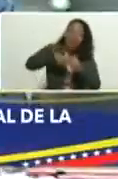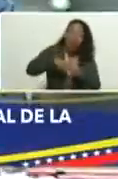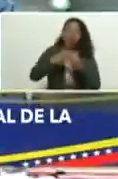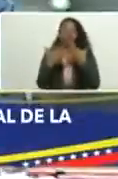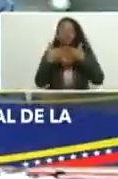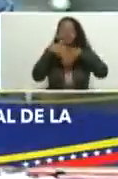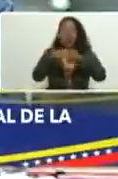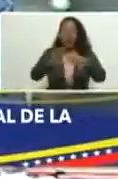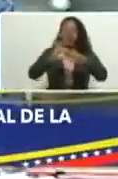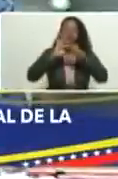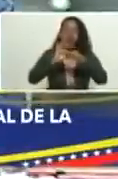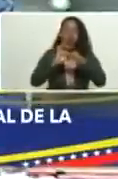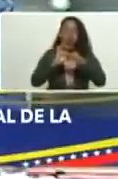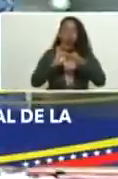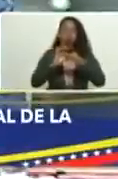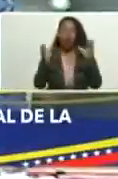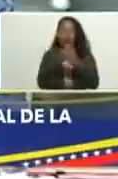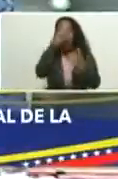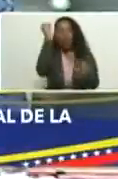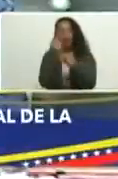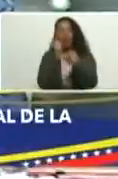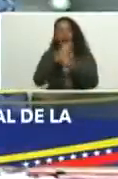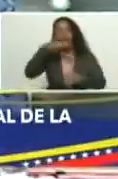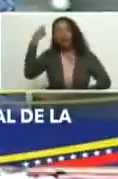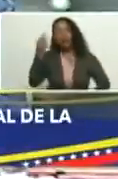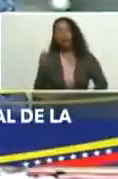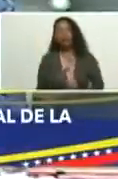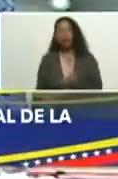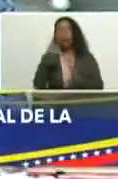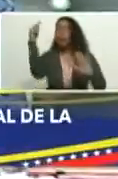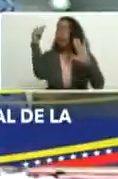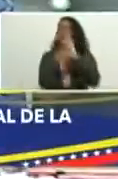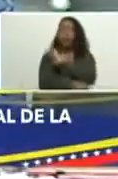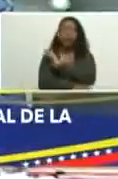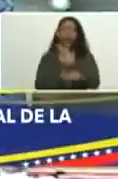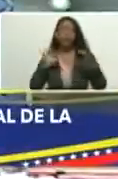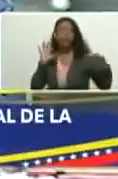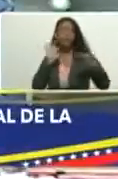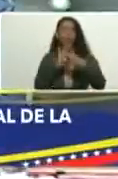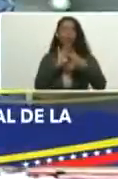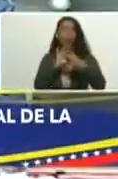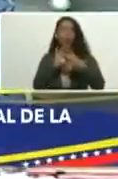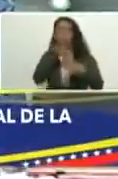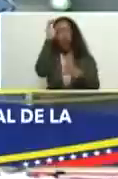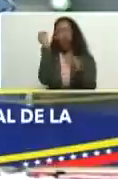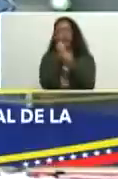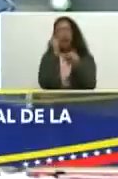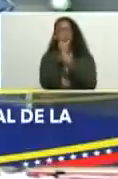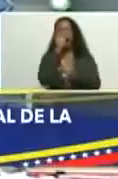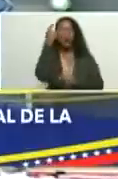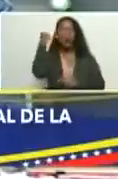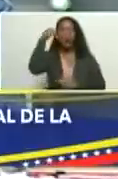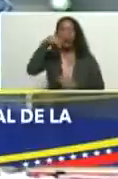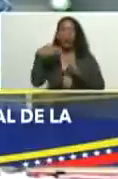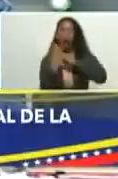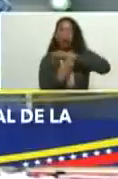articulado a la clase obrera de verdad verdadita, profundamente articulado a los trabajadores y trabajadoras de